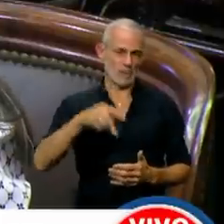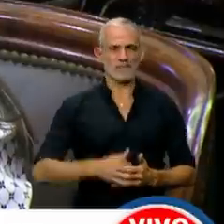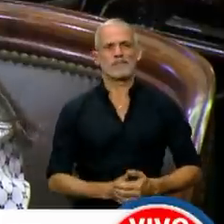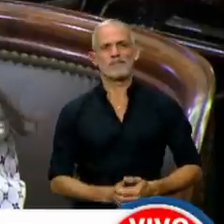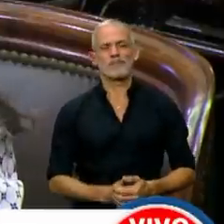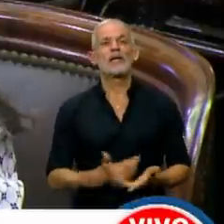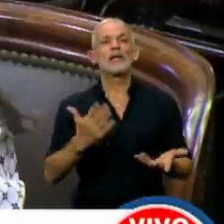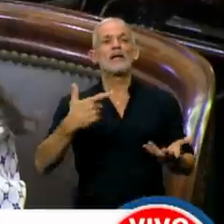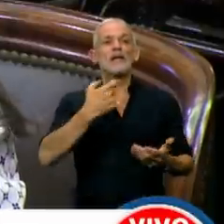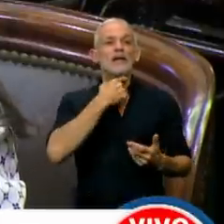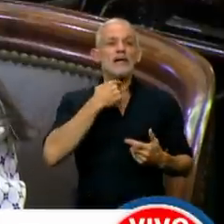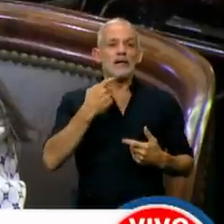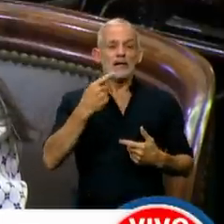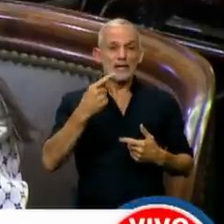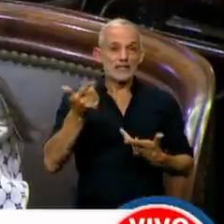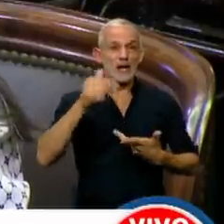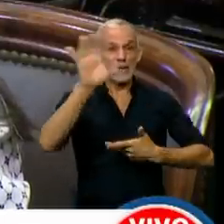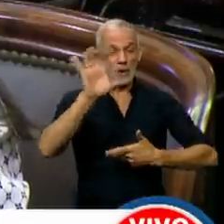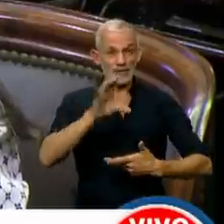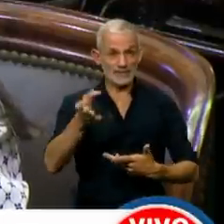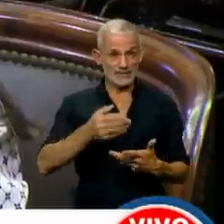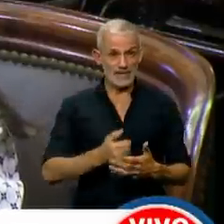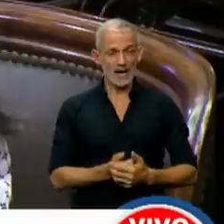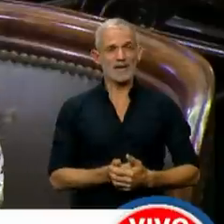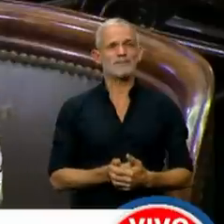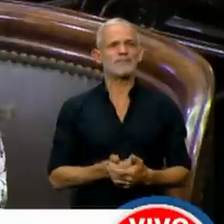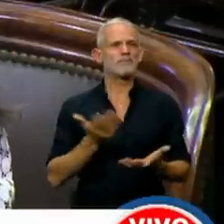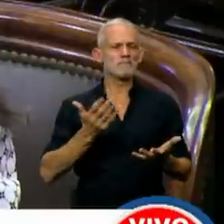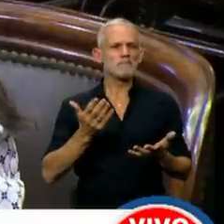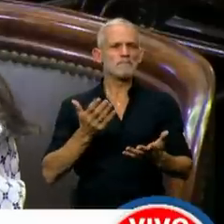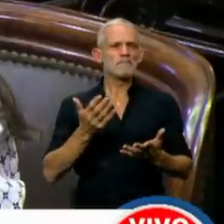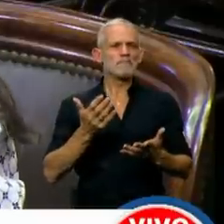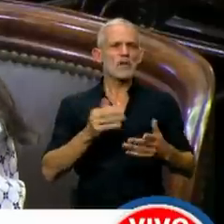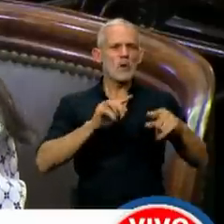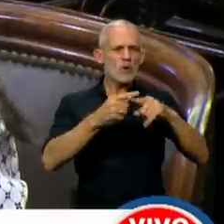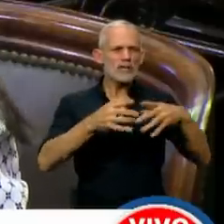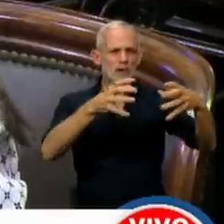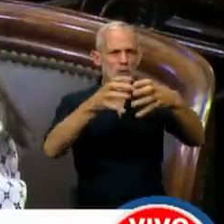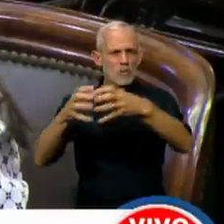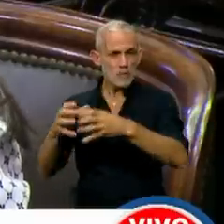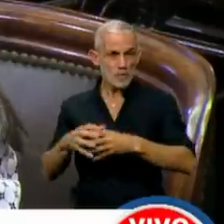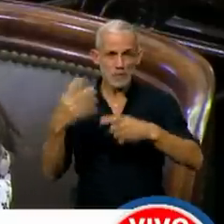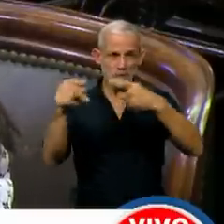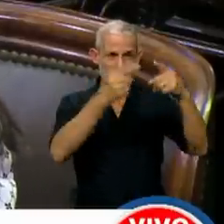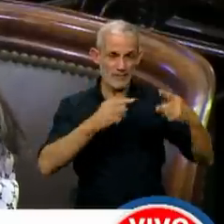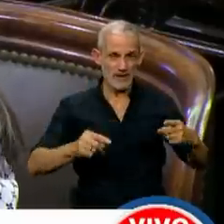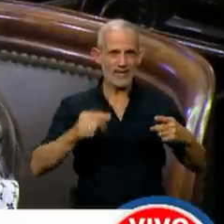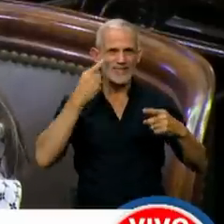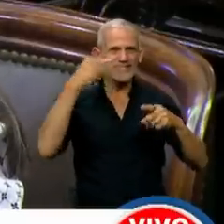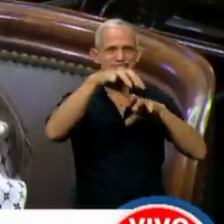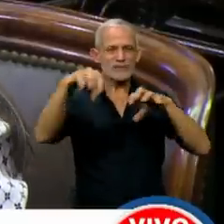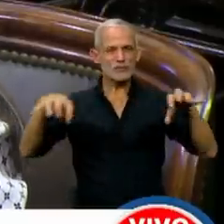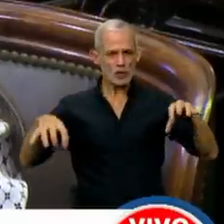quiero decirles que venimos de una provincia que entre todas las fuerzas políticas entre todas las instituciones